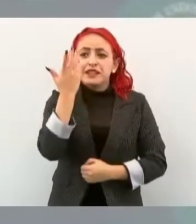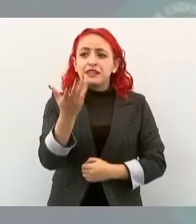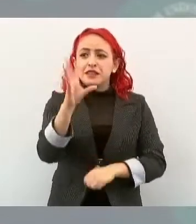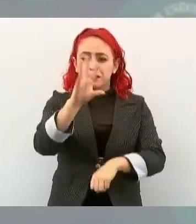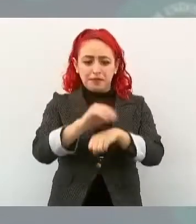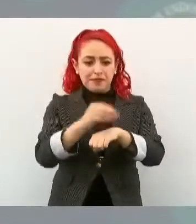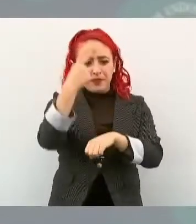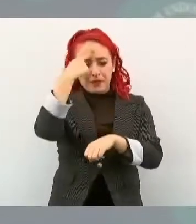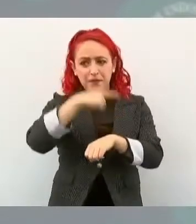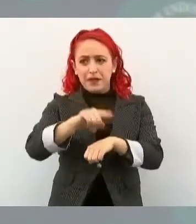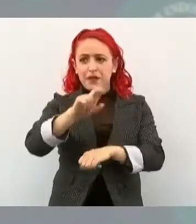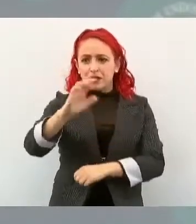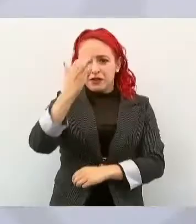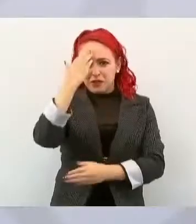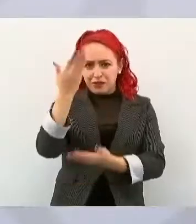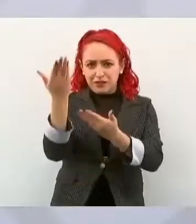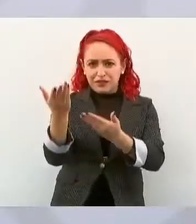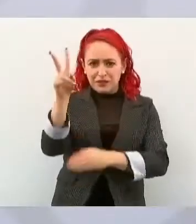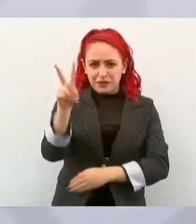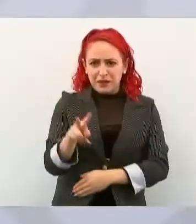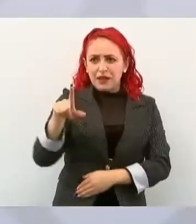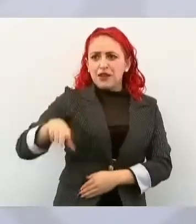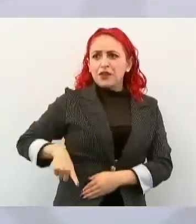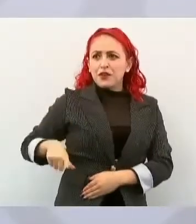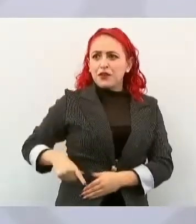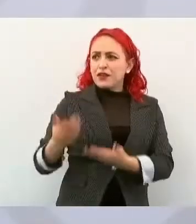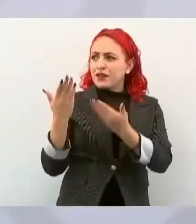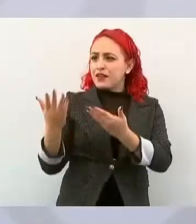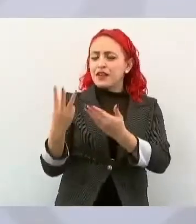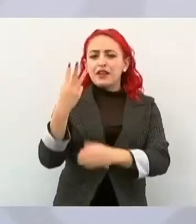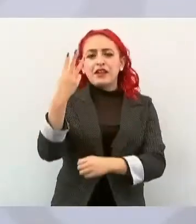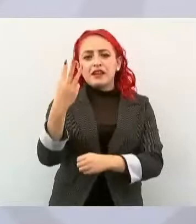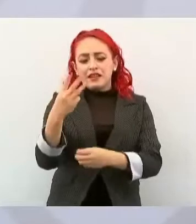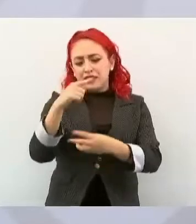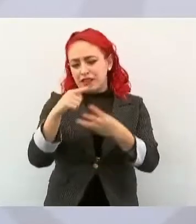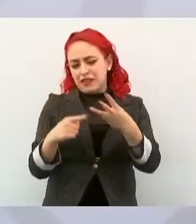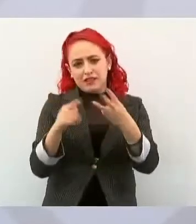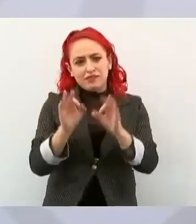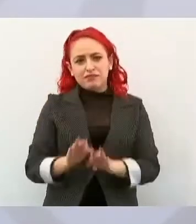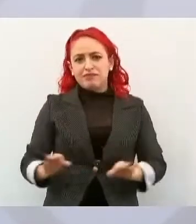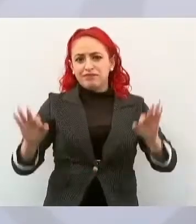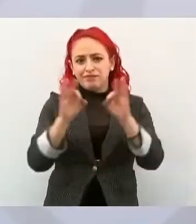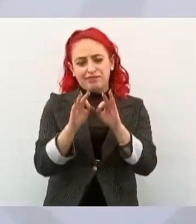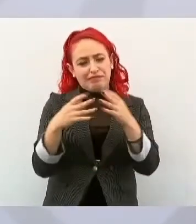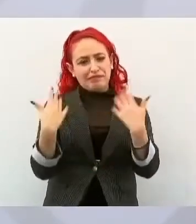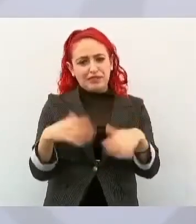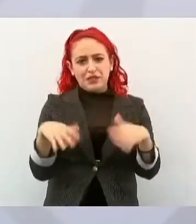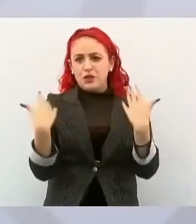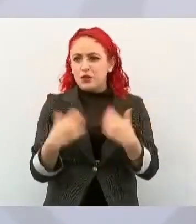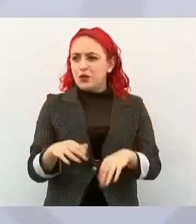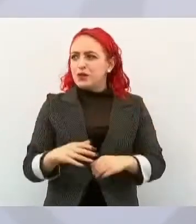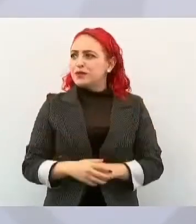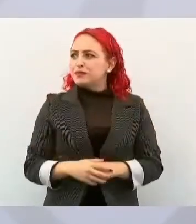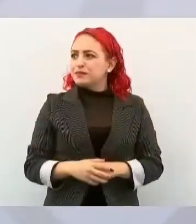dé autorización para hacerle un reconocimiento de verdad al gobernador por tres elementos fundamentales que han